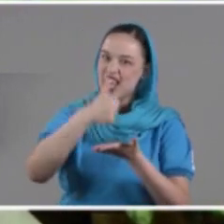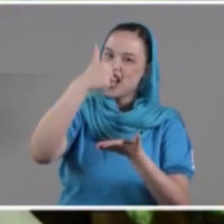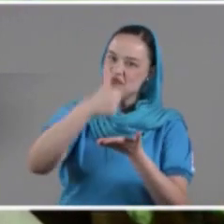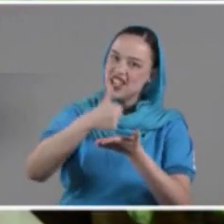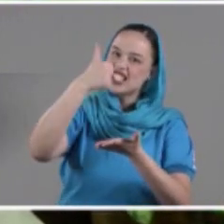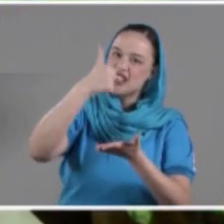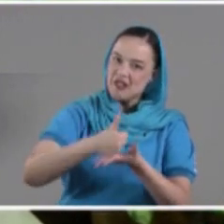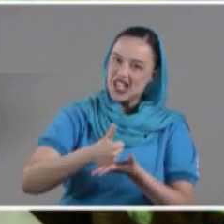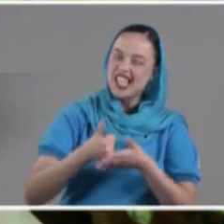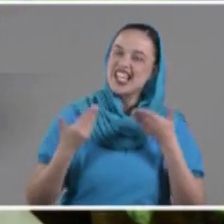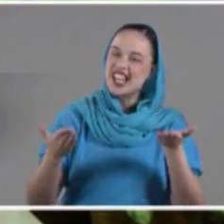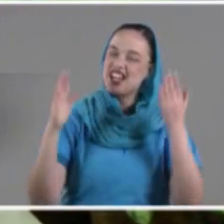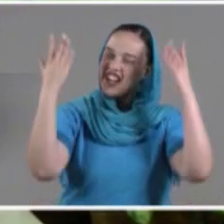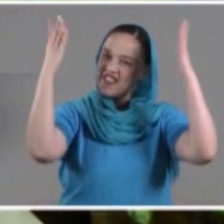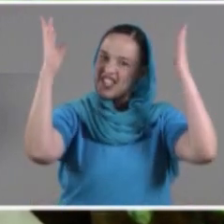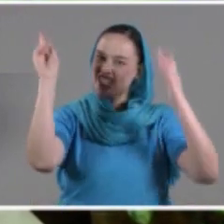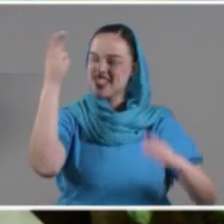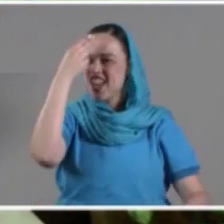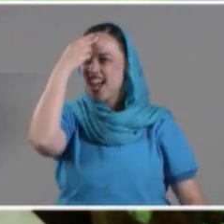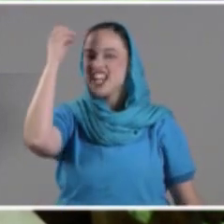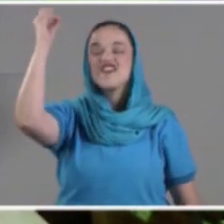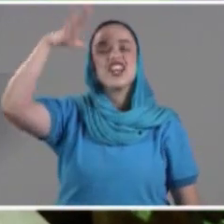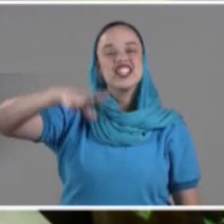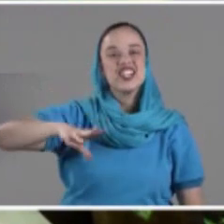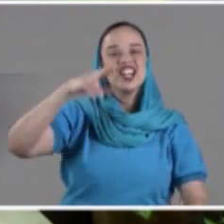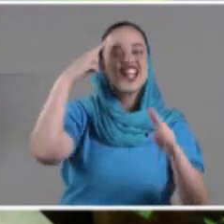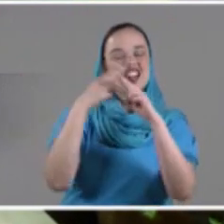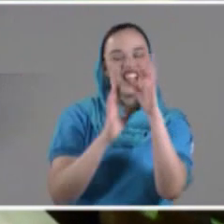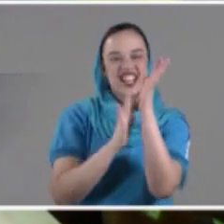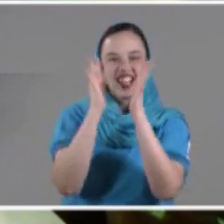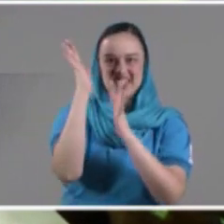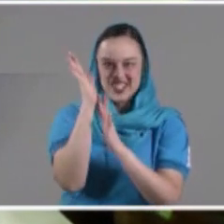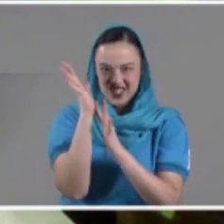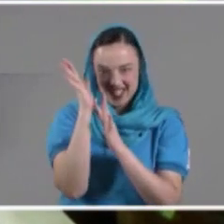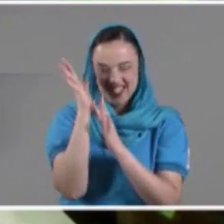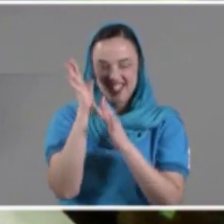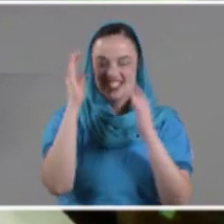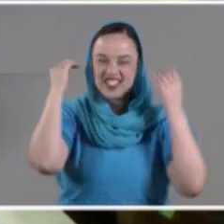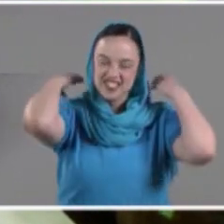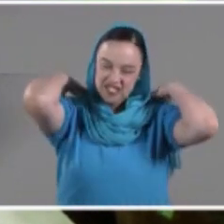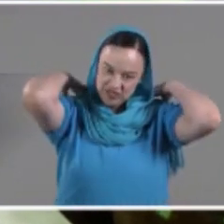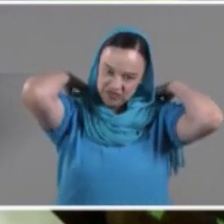y amén dale un aplauso al rey bendito en el nombre de Jesús